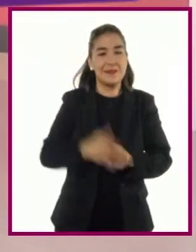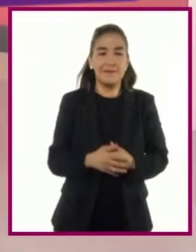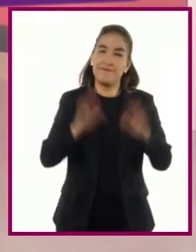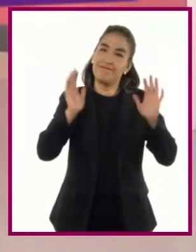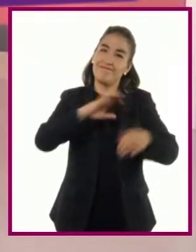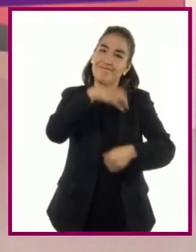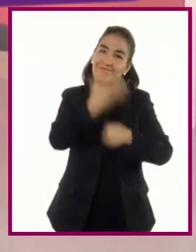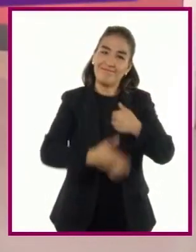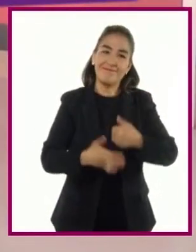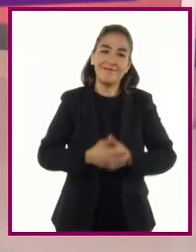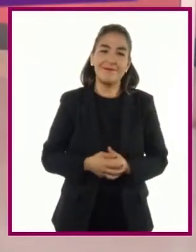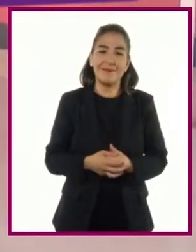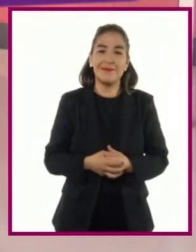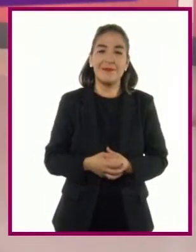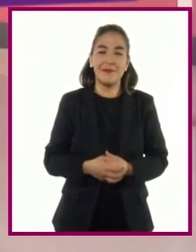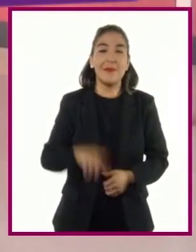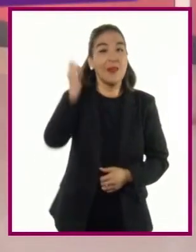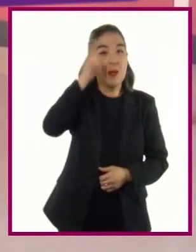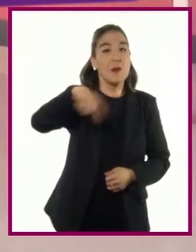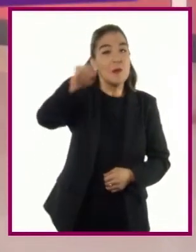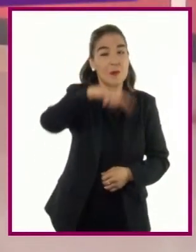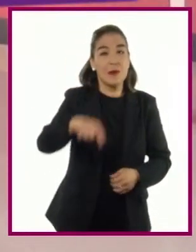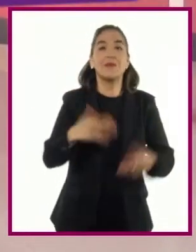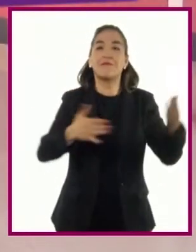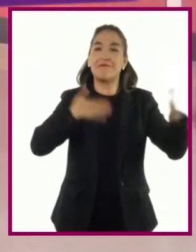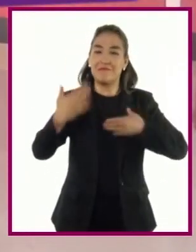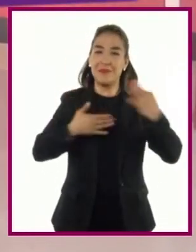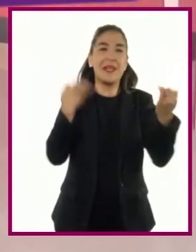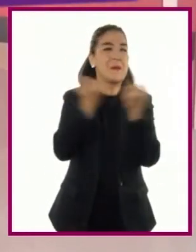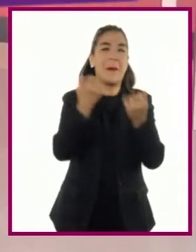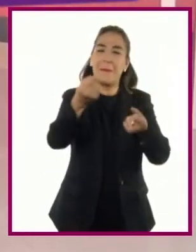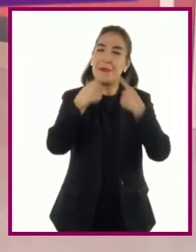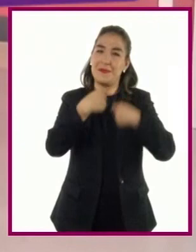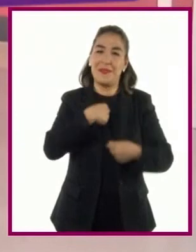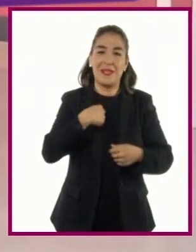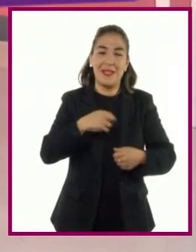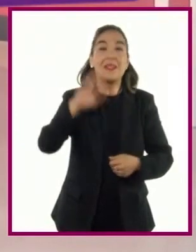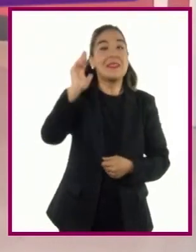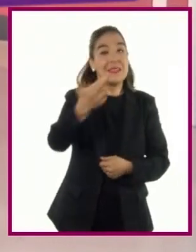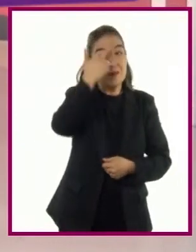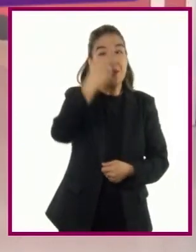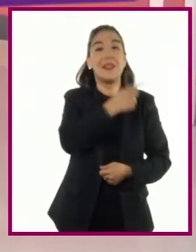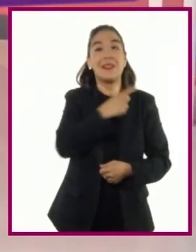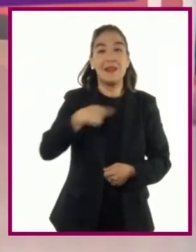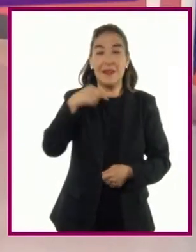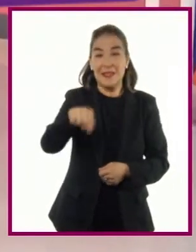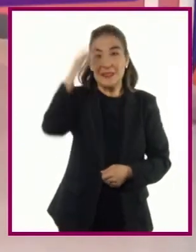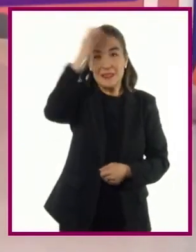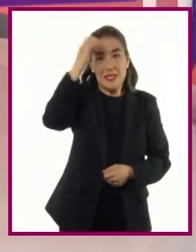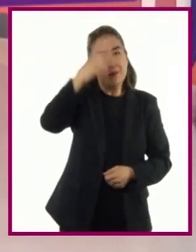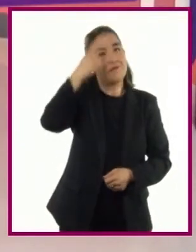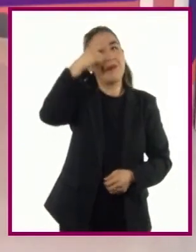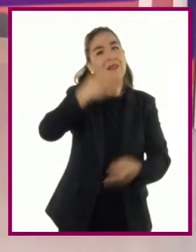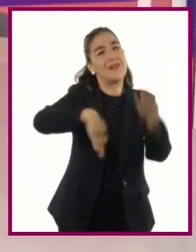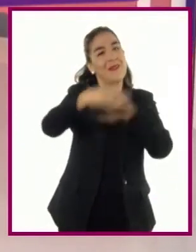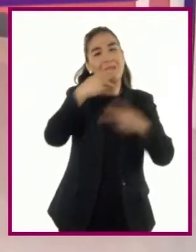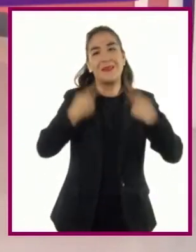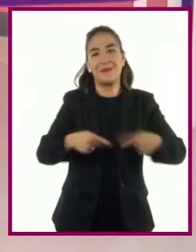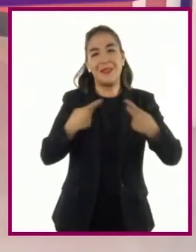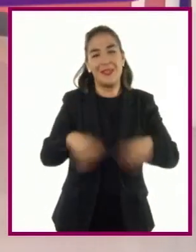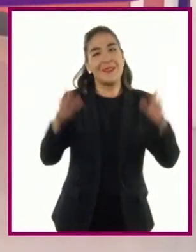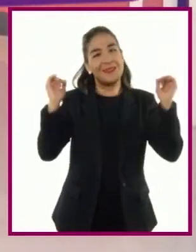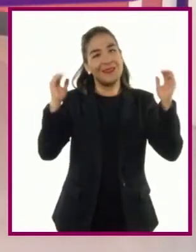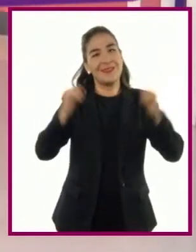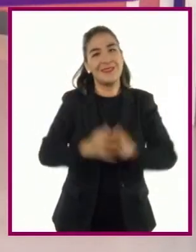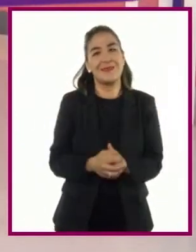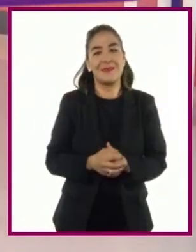Terminamos. Deseamos que se hayan divertido tanto como nosotros. Recuerden que la ciencia es para todos.